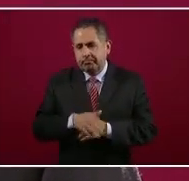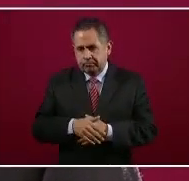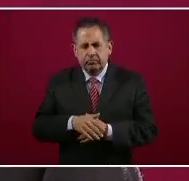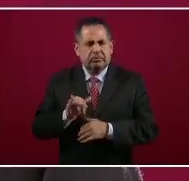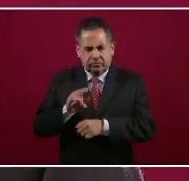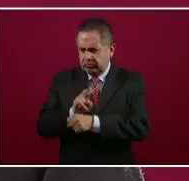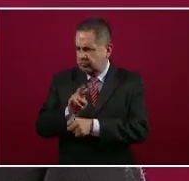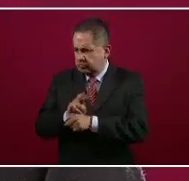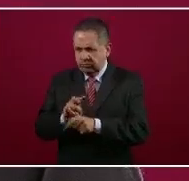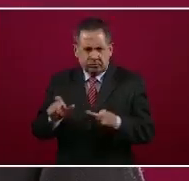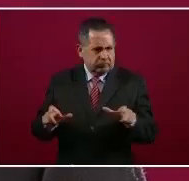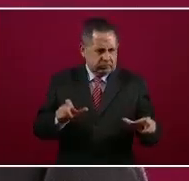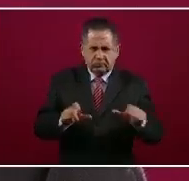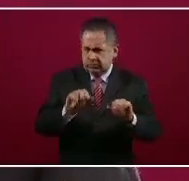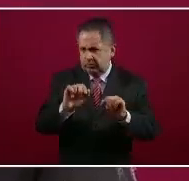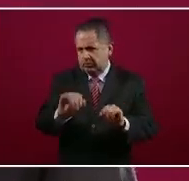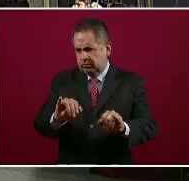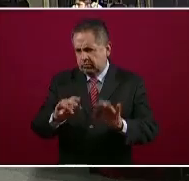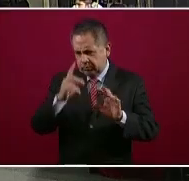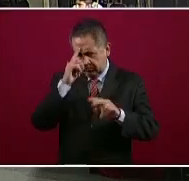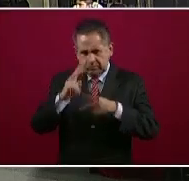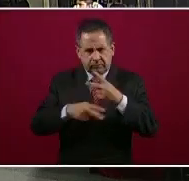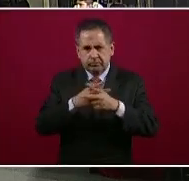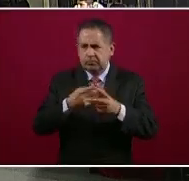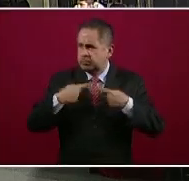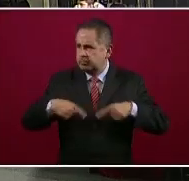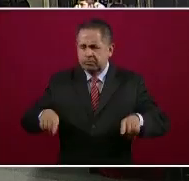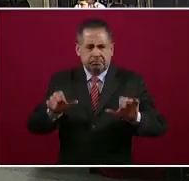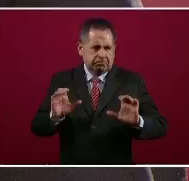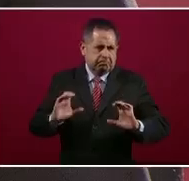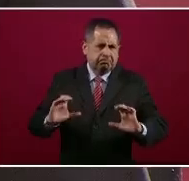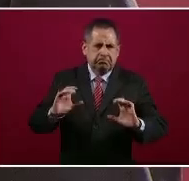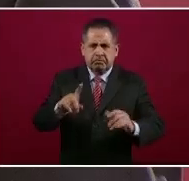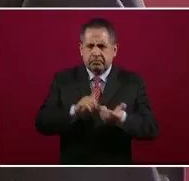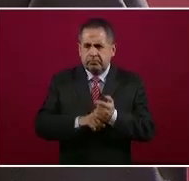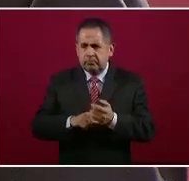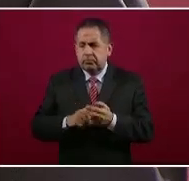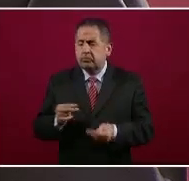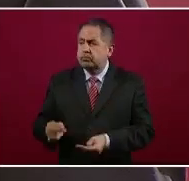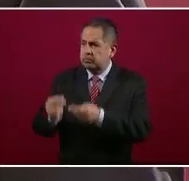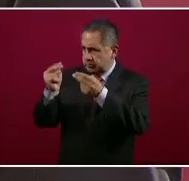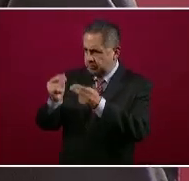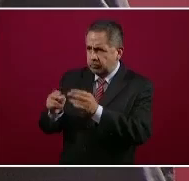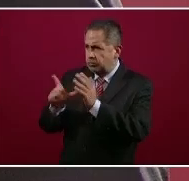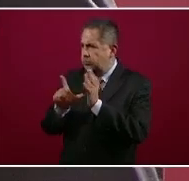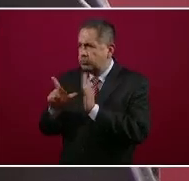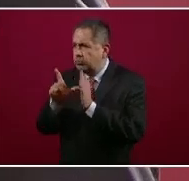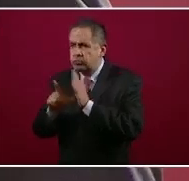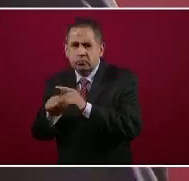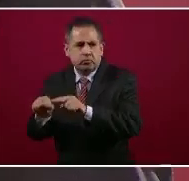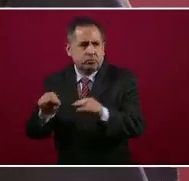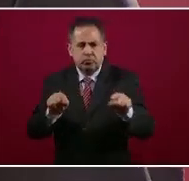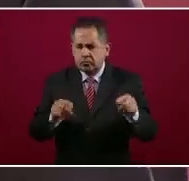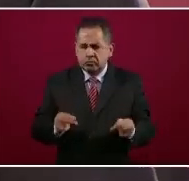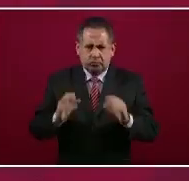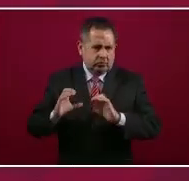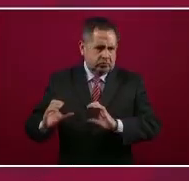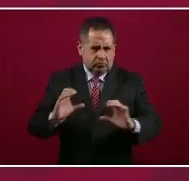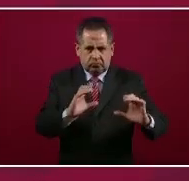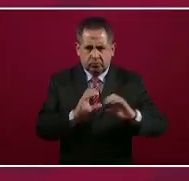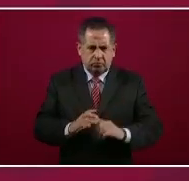vigilancia para los ciudadanos los comercios los